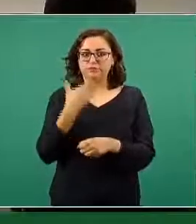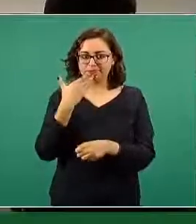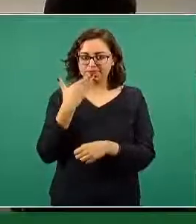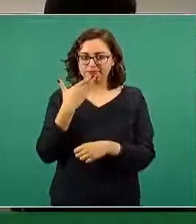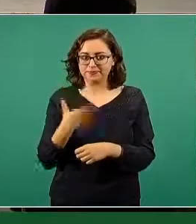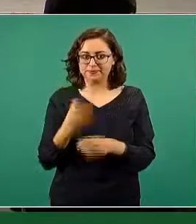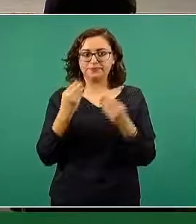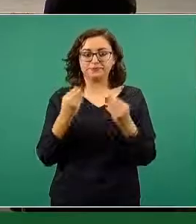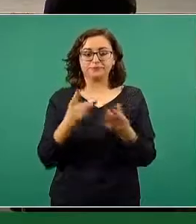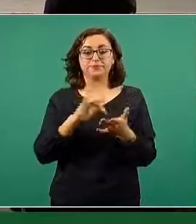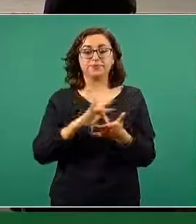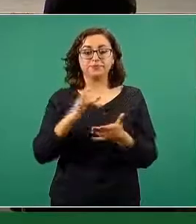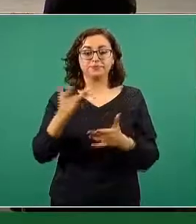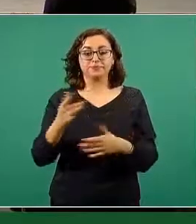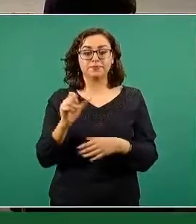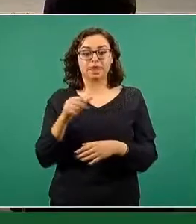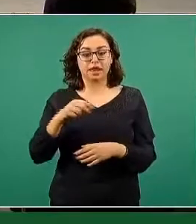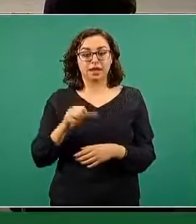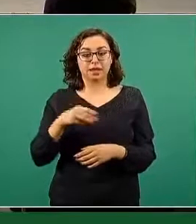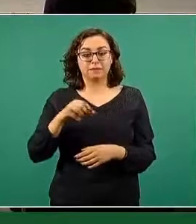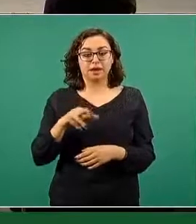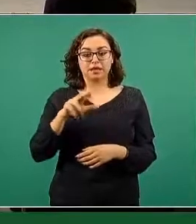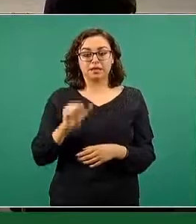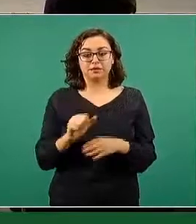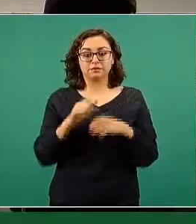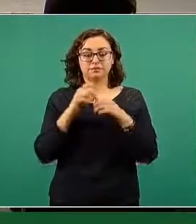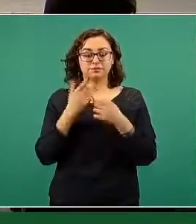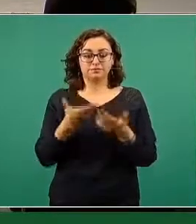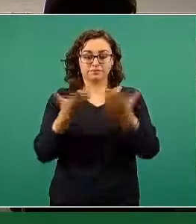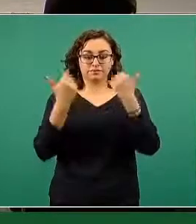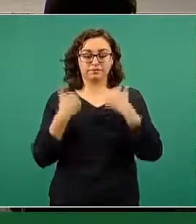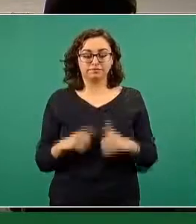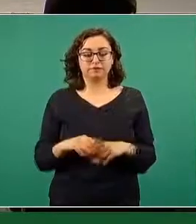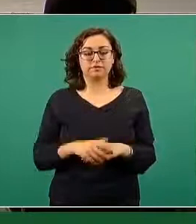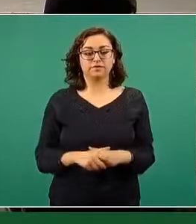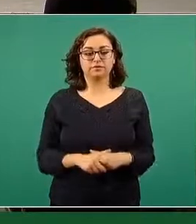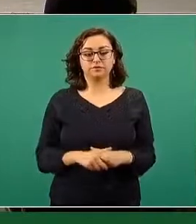Muchísimas gracias, Ana María. El último audio, por favor.